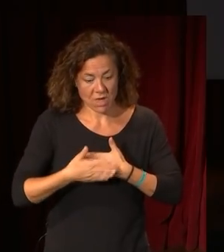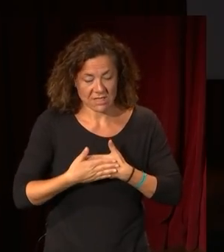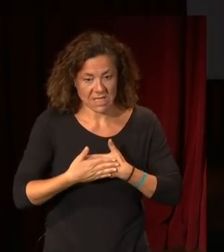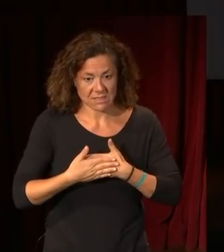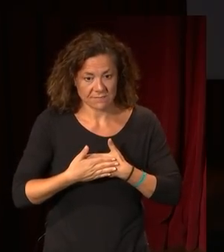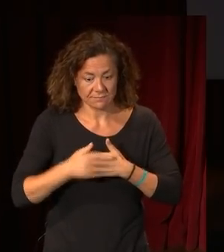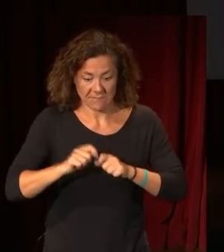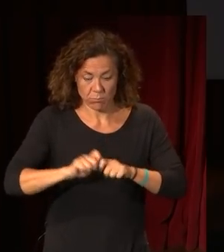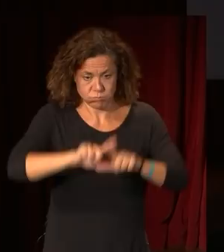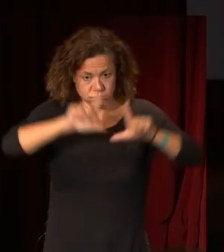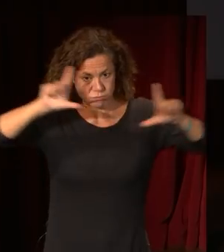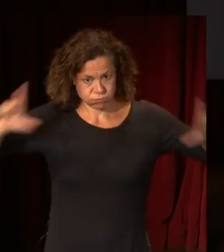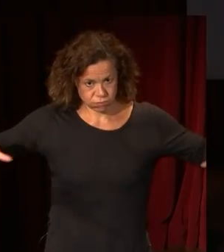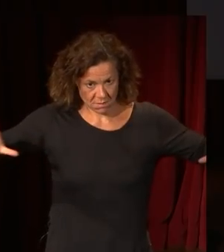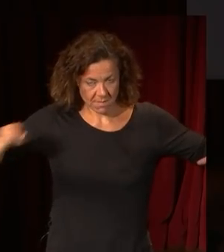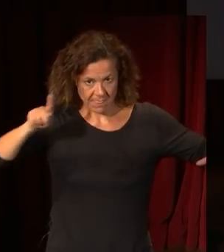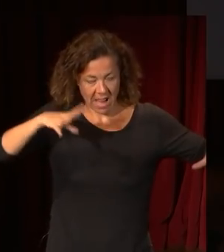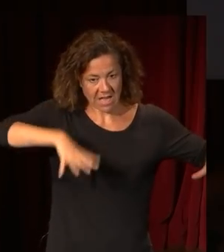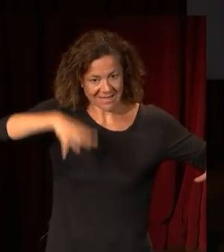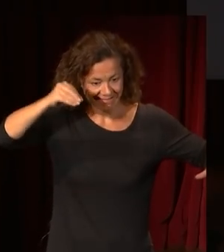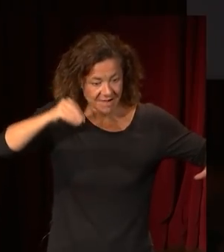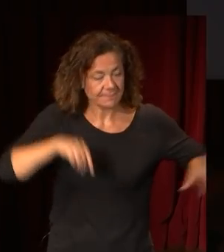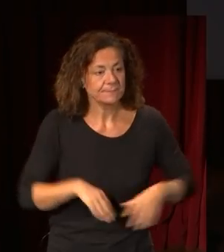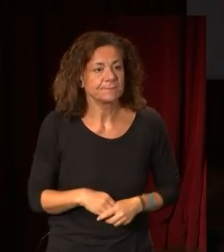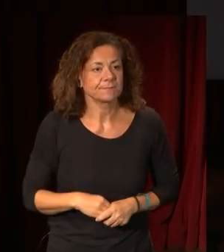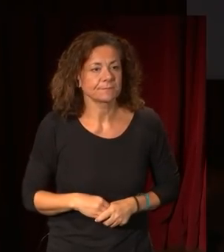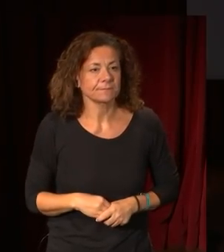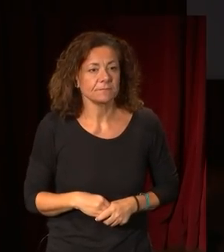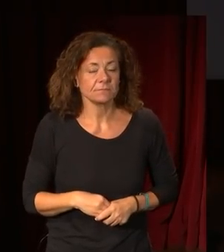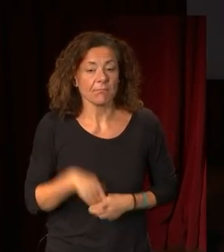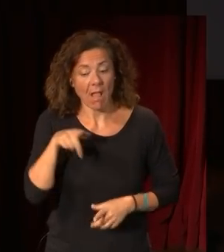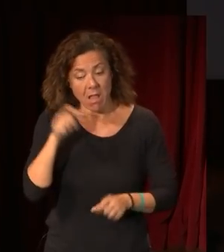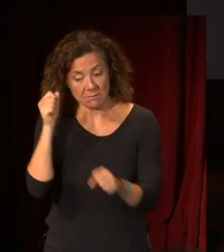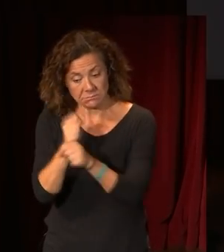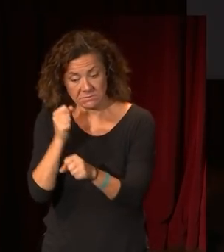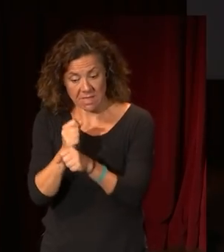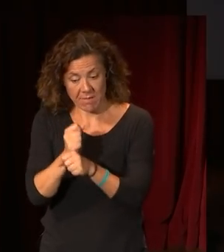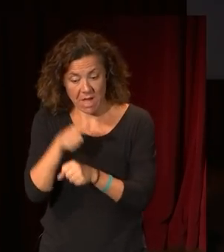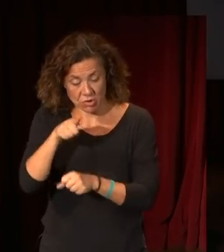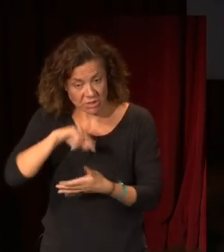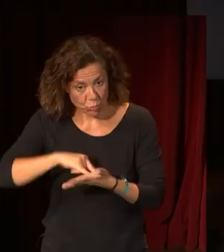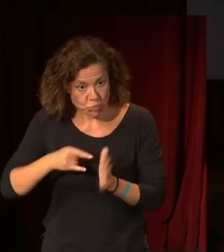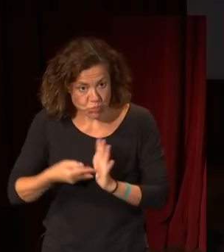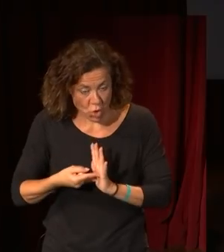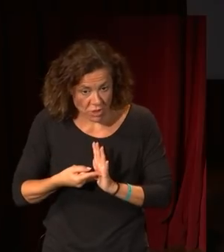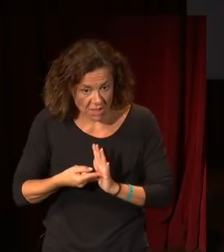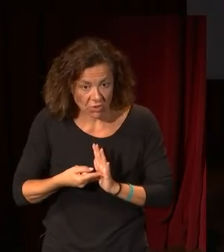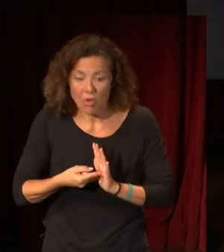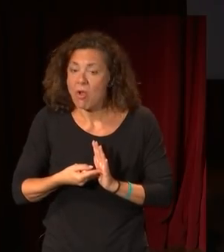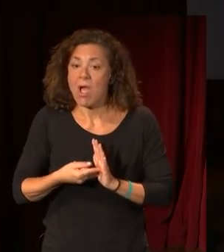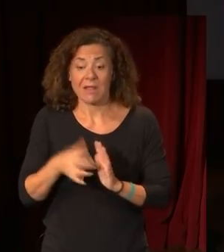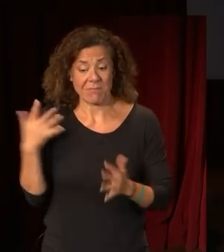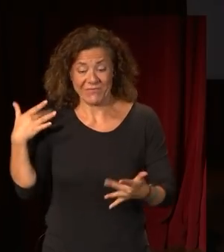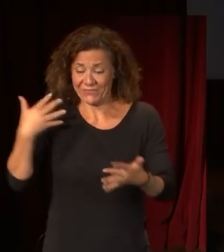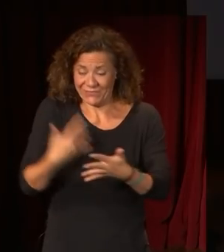retablo mayor de la catedral cuando estaba trabajando en este en este proyecto que no se ha conservado que no ha llegado